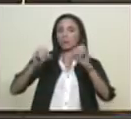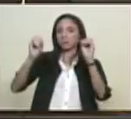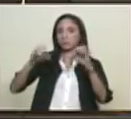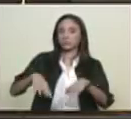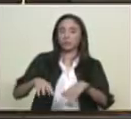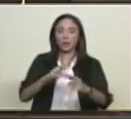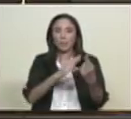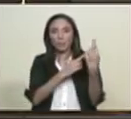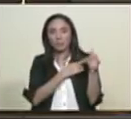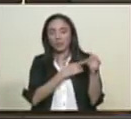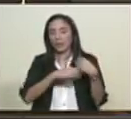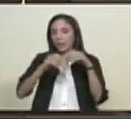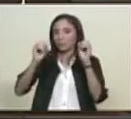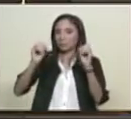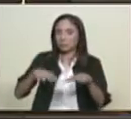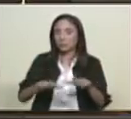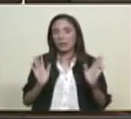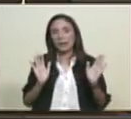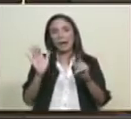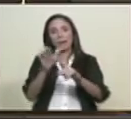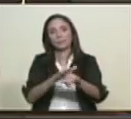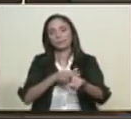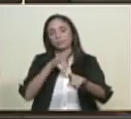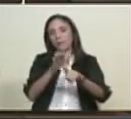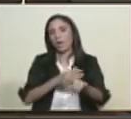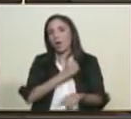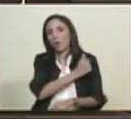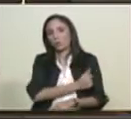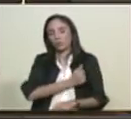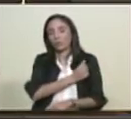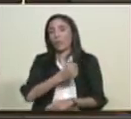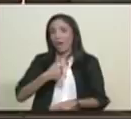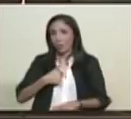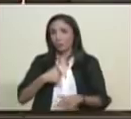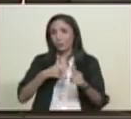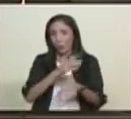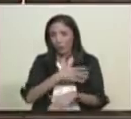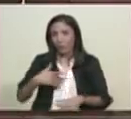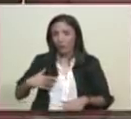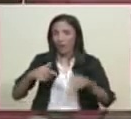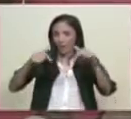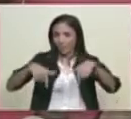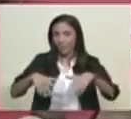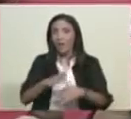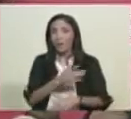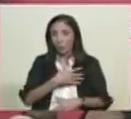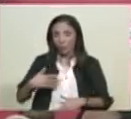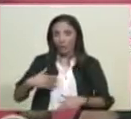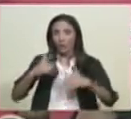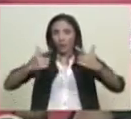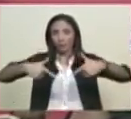responsabilidades. Lamento, lo lamento. Yo lo quería aquí y lo quería como candidato presidencial, de paso.